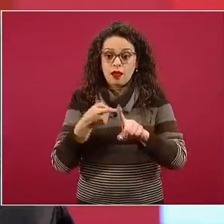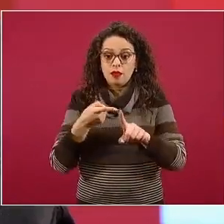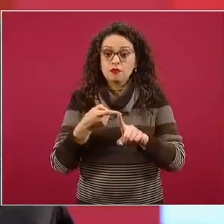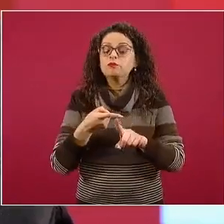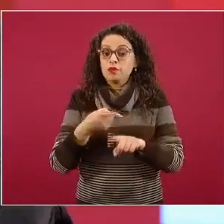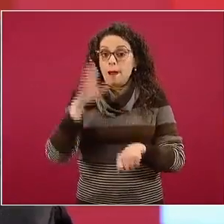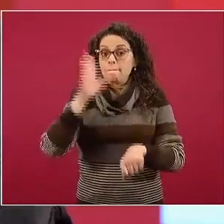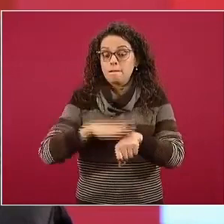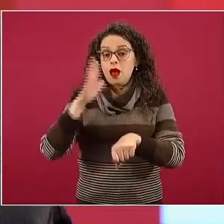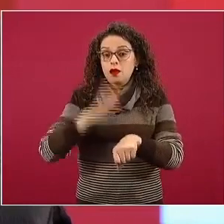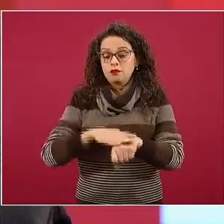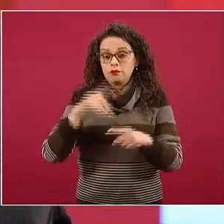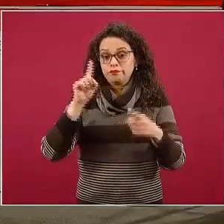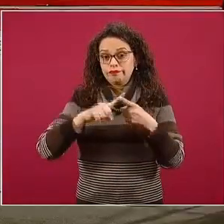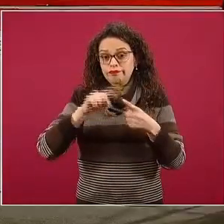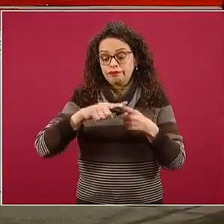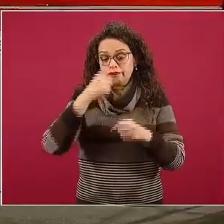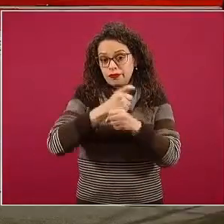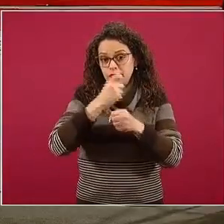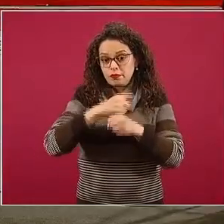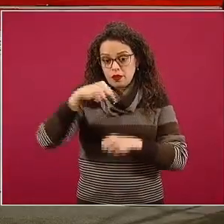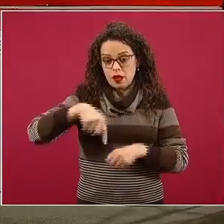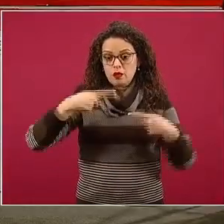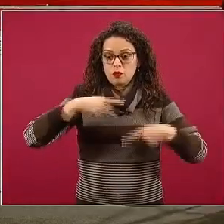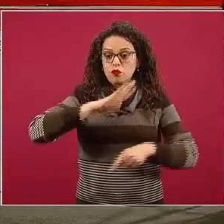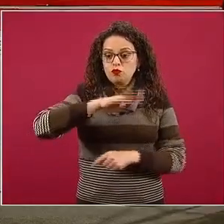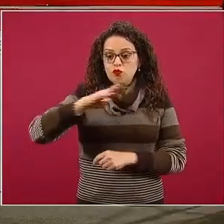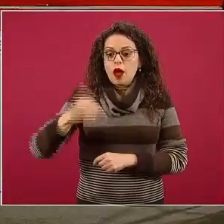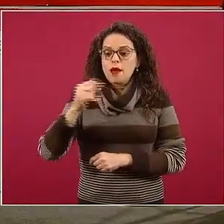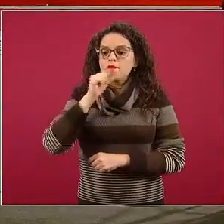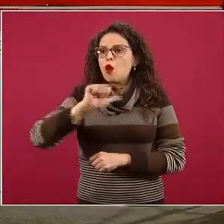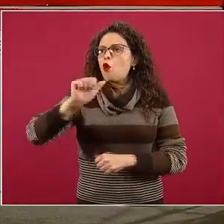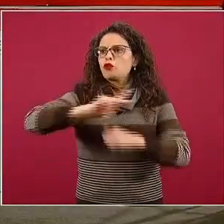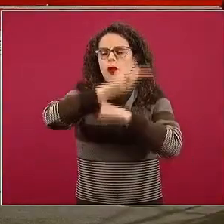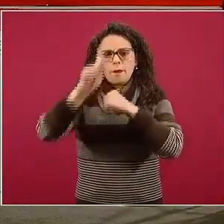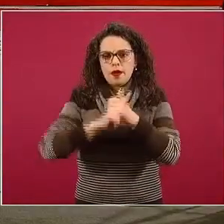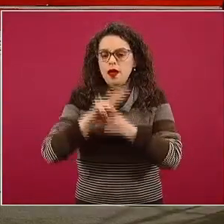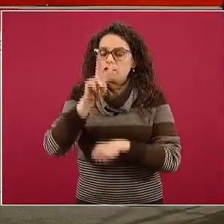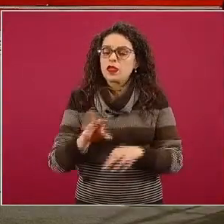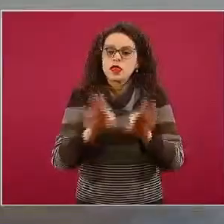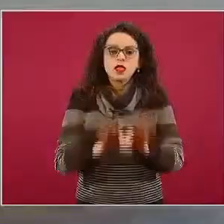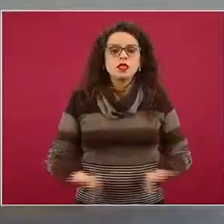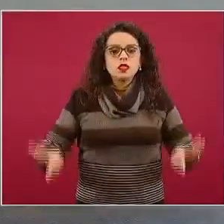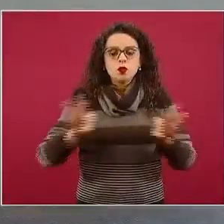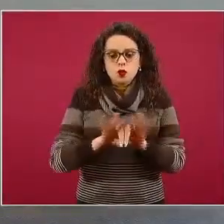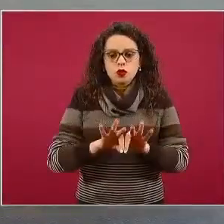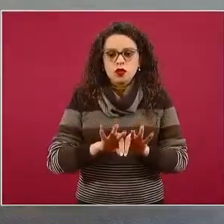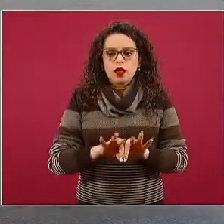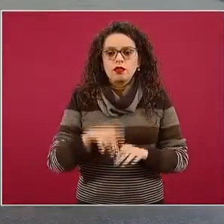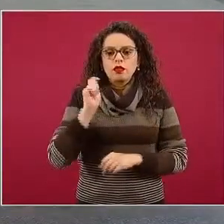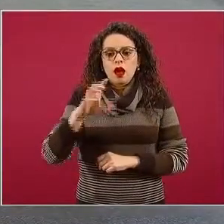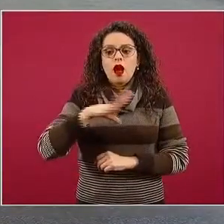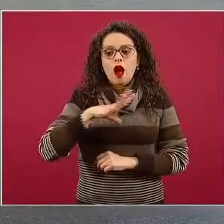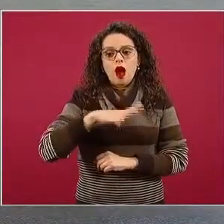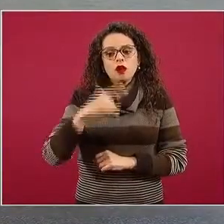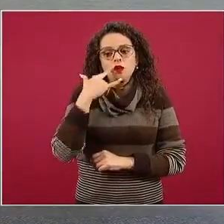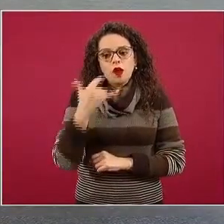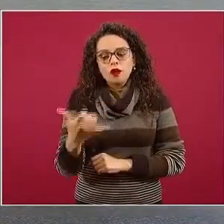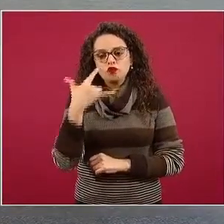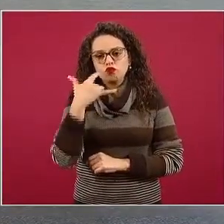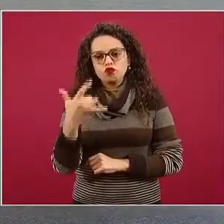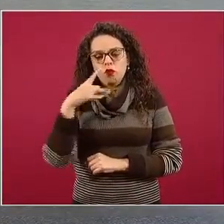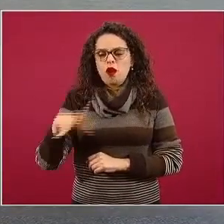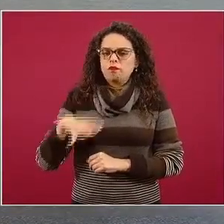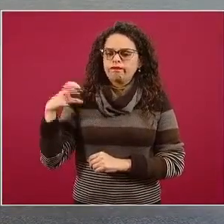en México y en otros países. Y es importante también considerar los esfuerzos de prevención en este